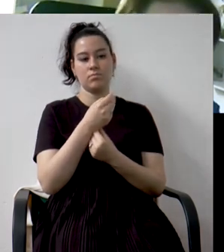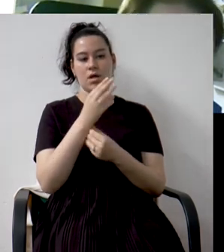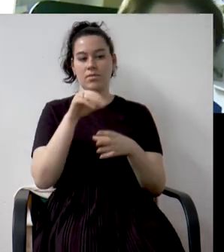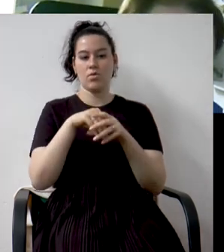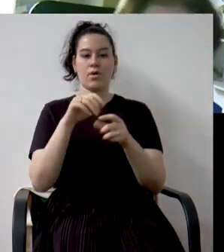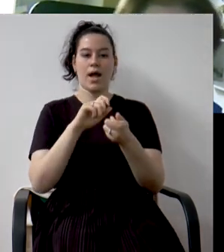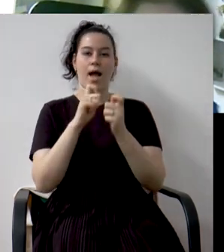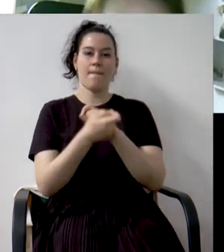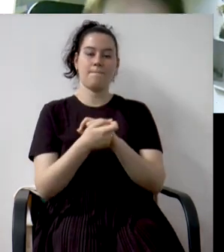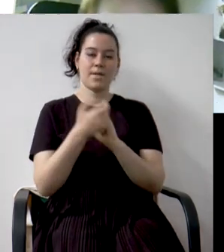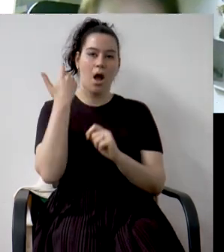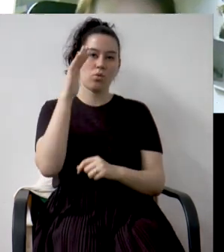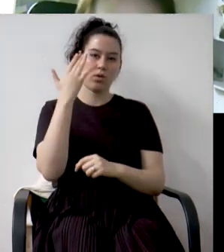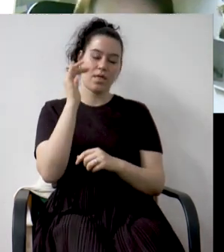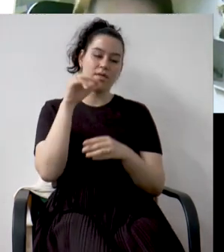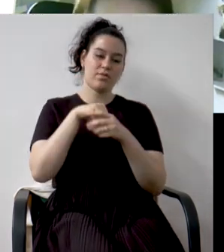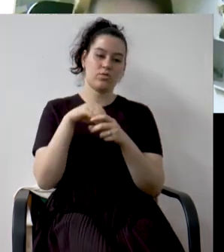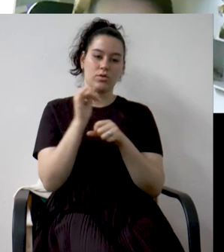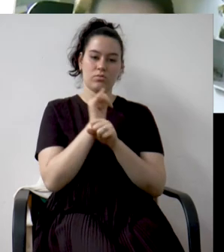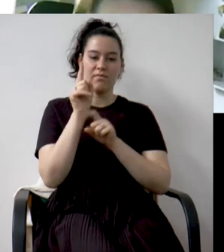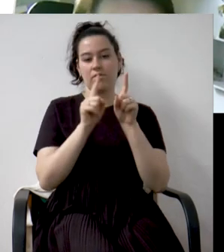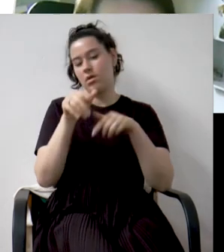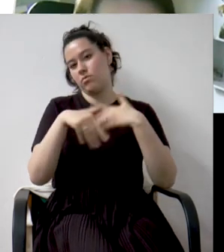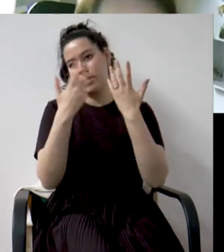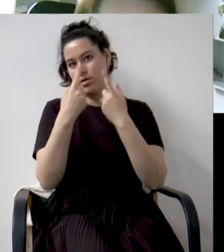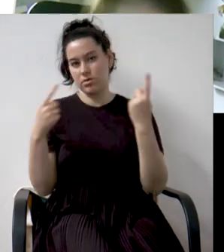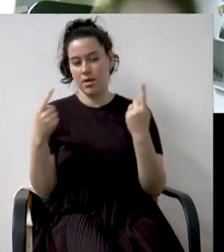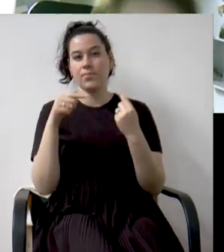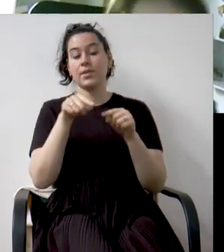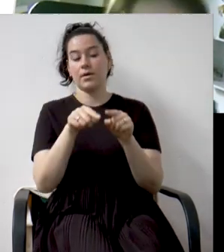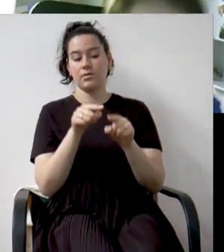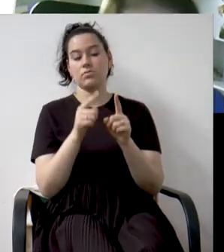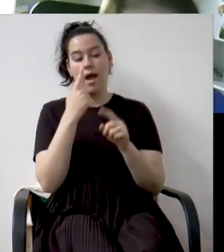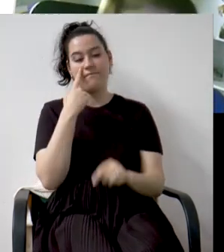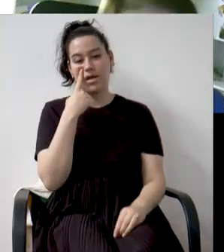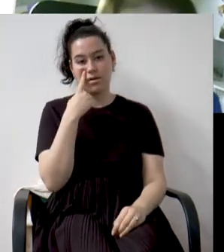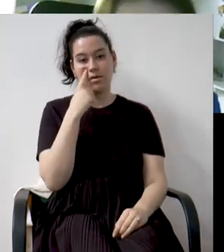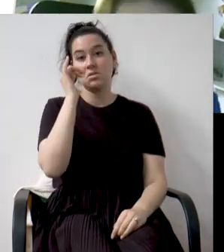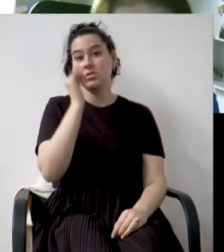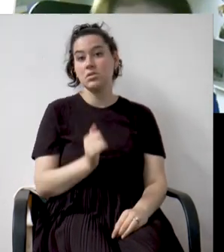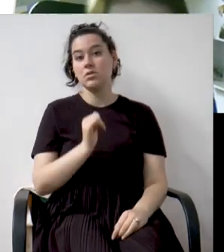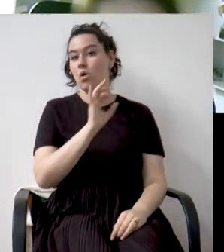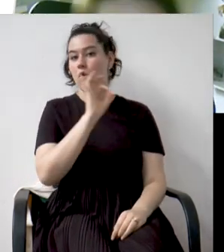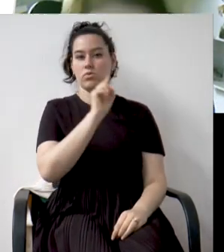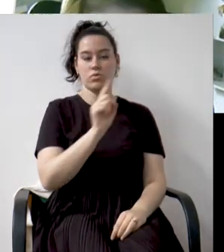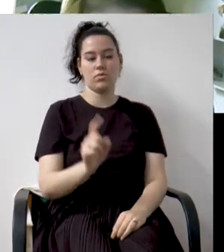que es un instituto, una facultad o lo que sea. Entonces es algo que hay que ver, si sí o si